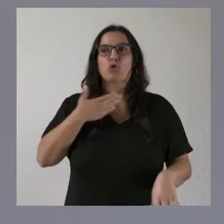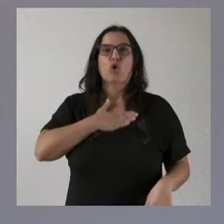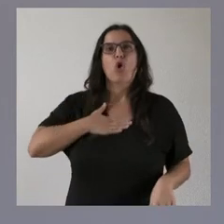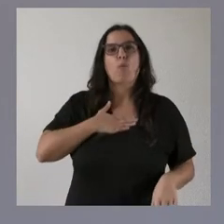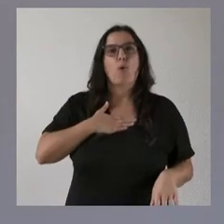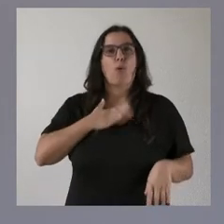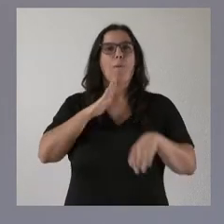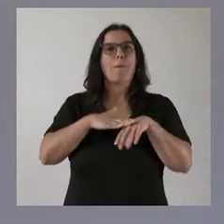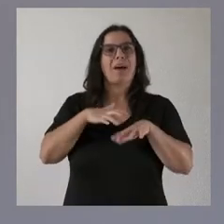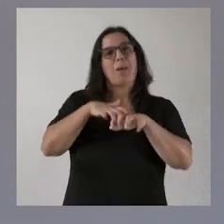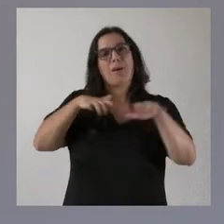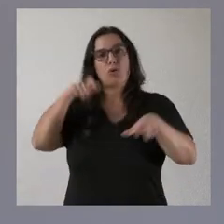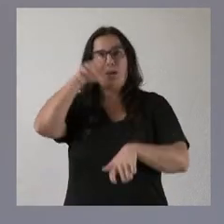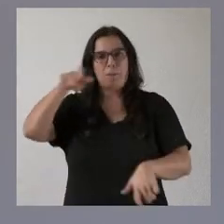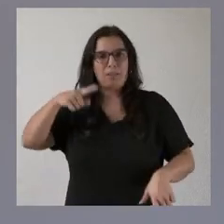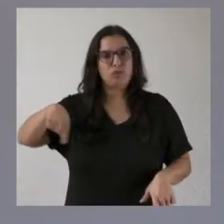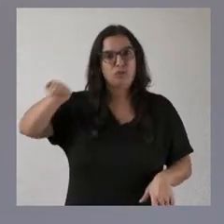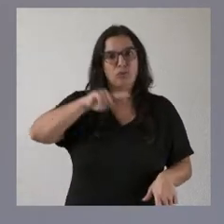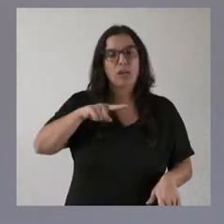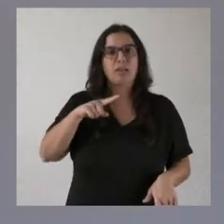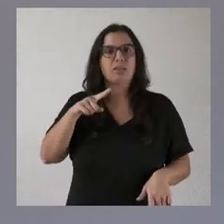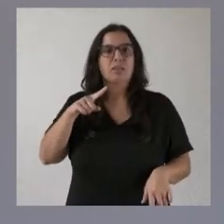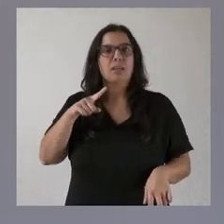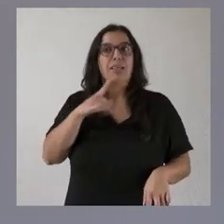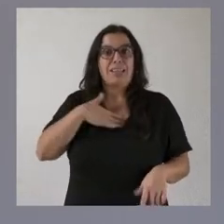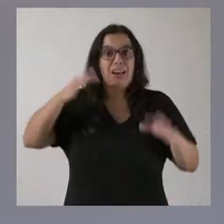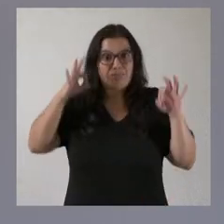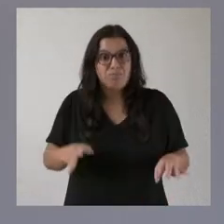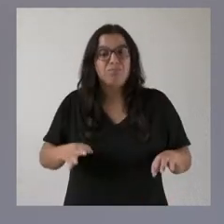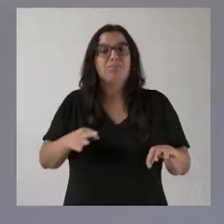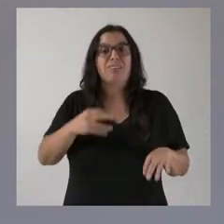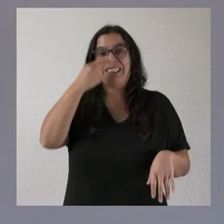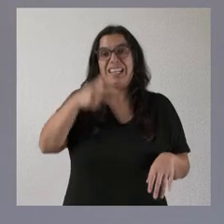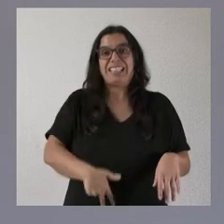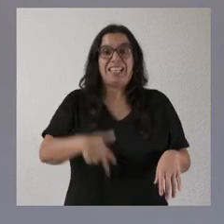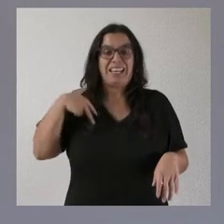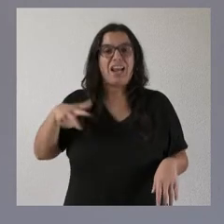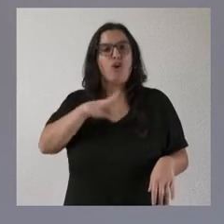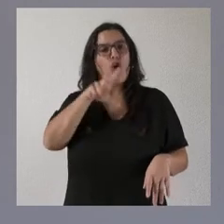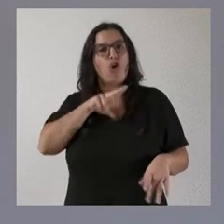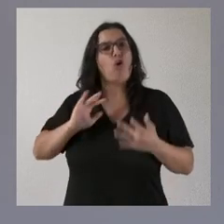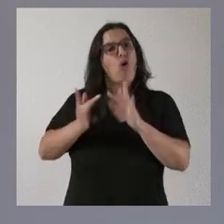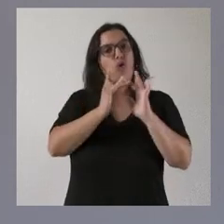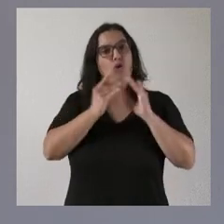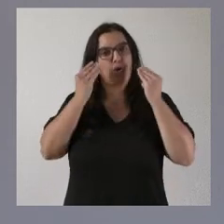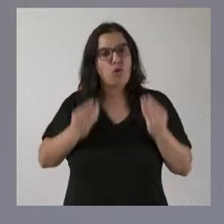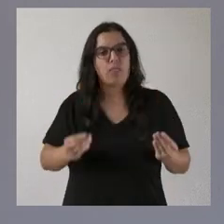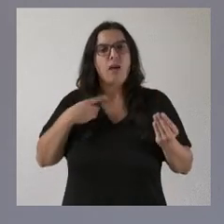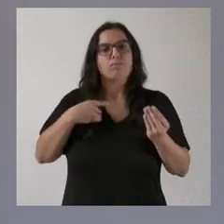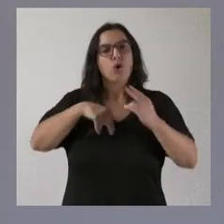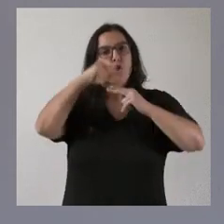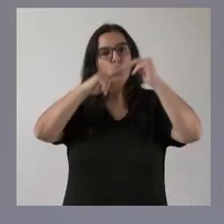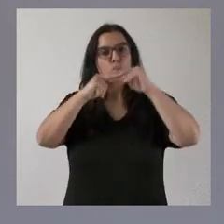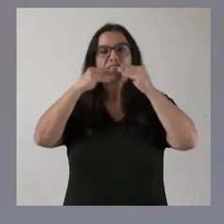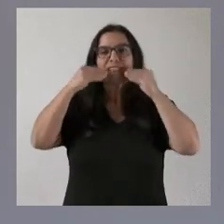parte de los ciudadanos y que busque esto la Concordia el interés general y Buscar a construir una